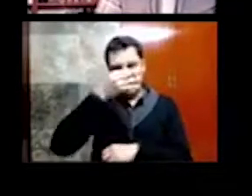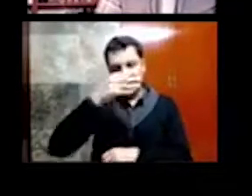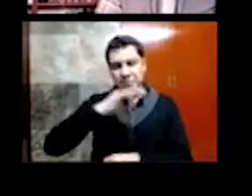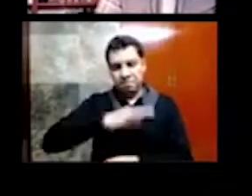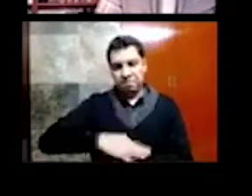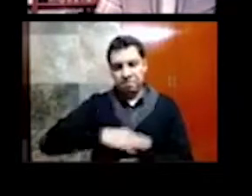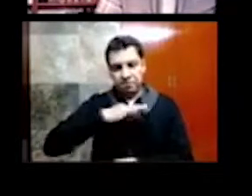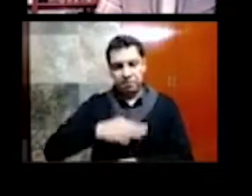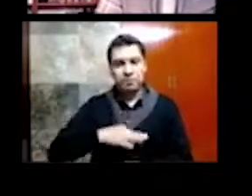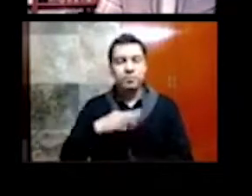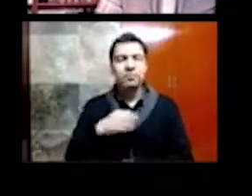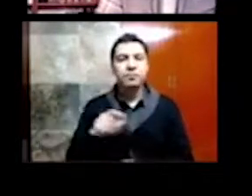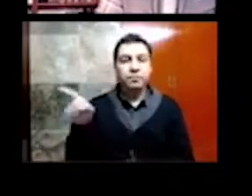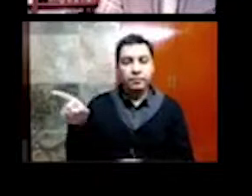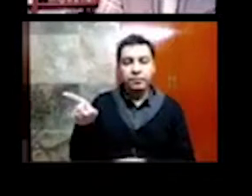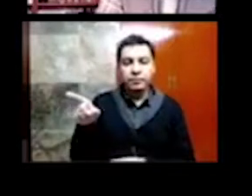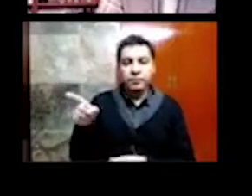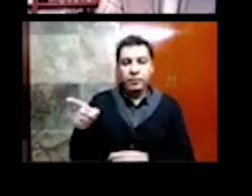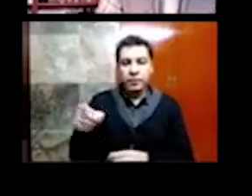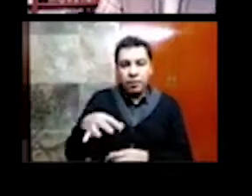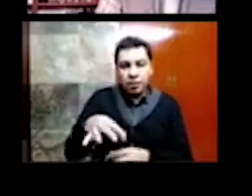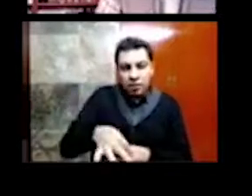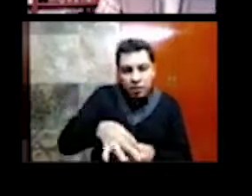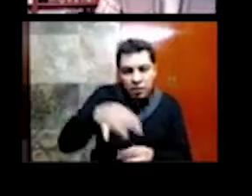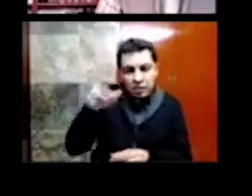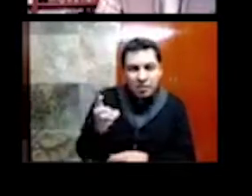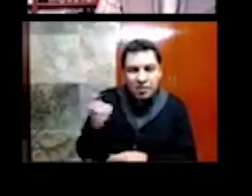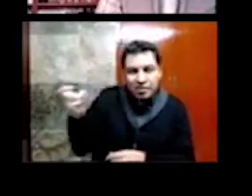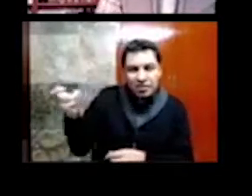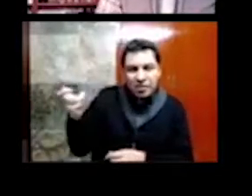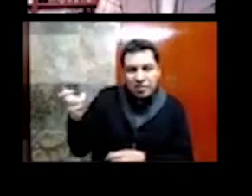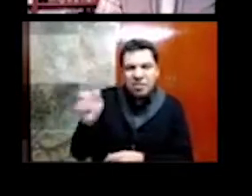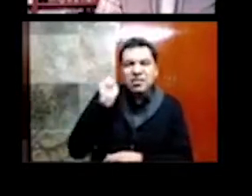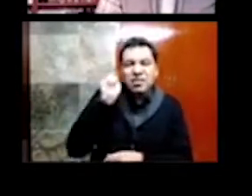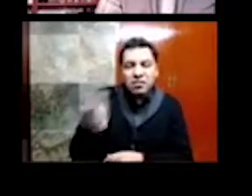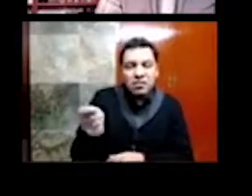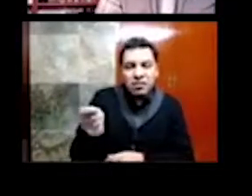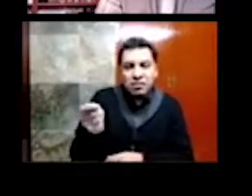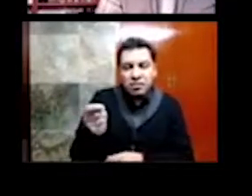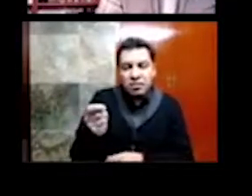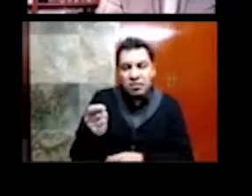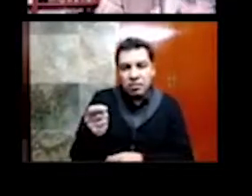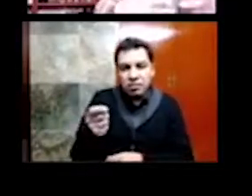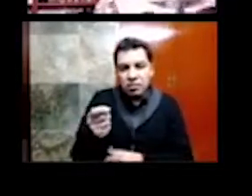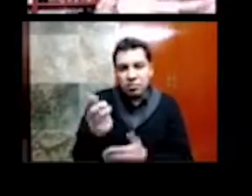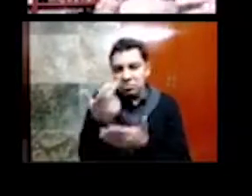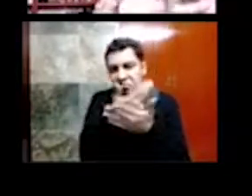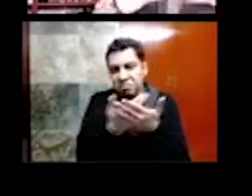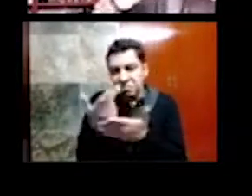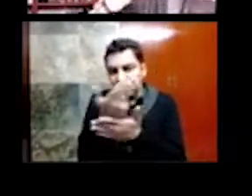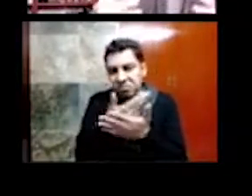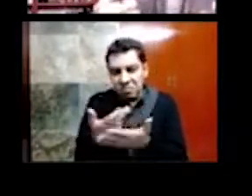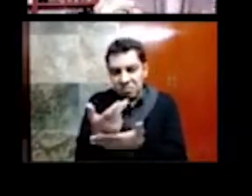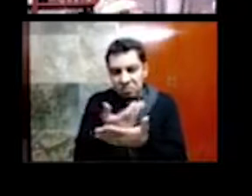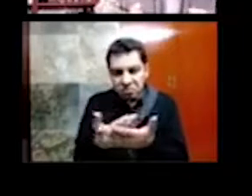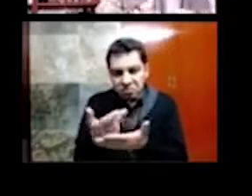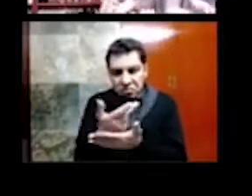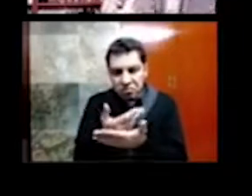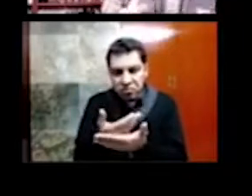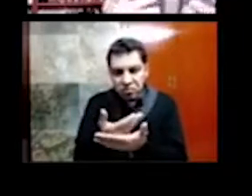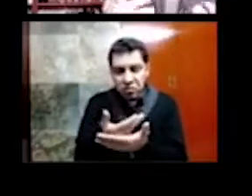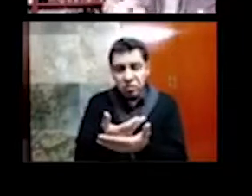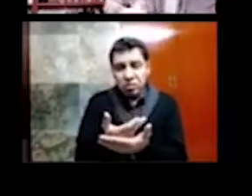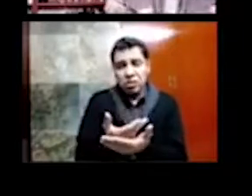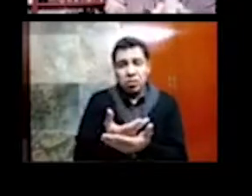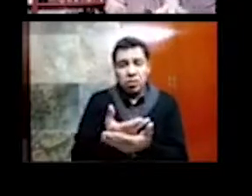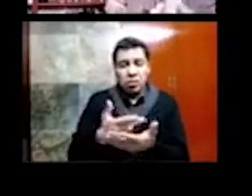las plomadas que hablan del Calquetzani, que por una parte dibuja y construye el universo de